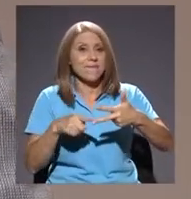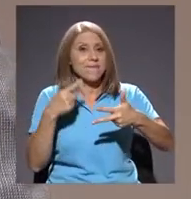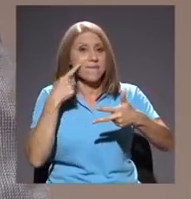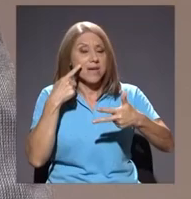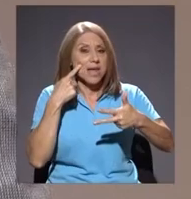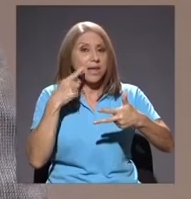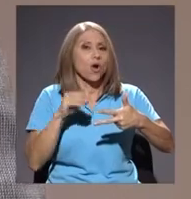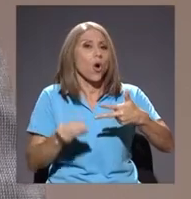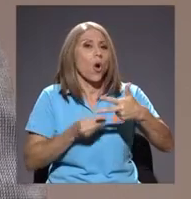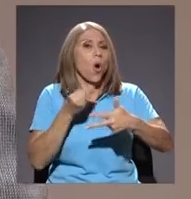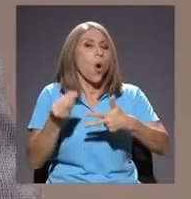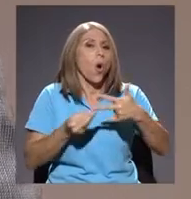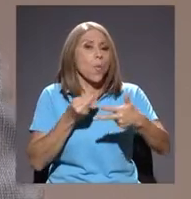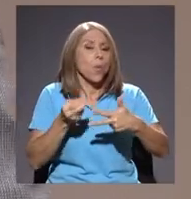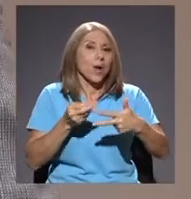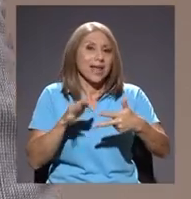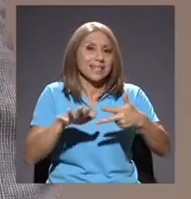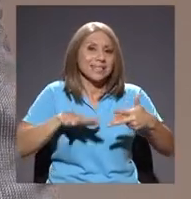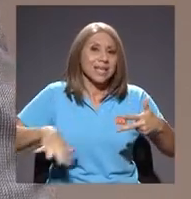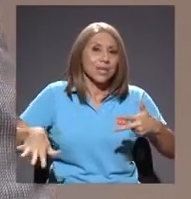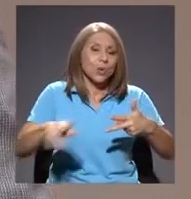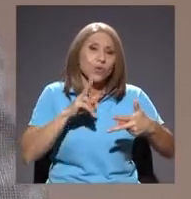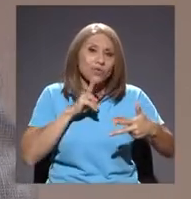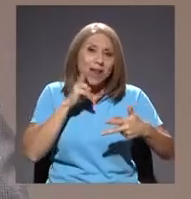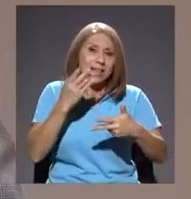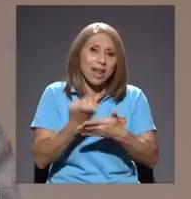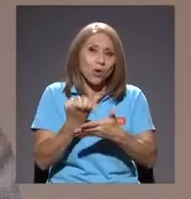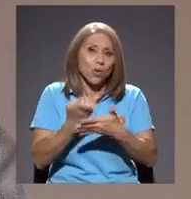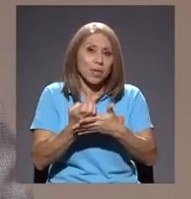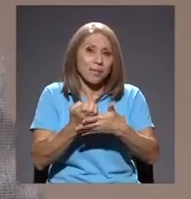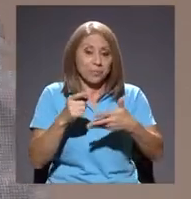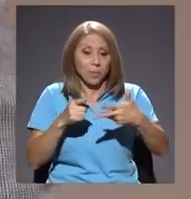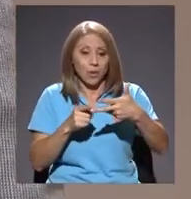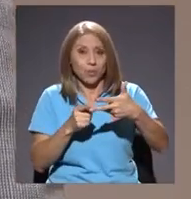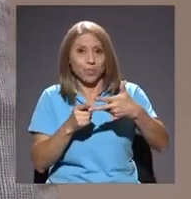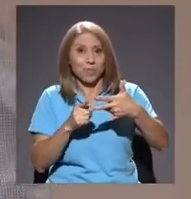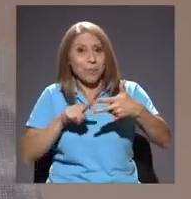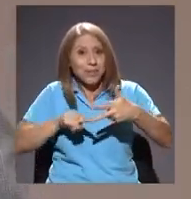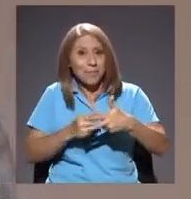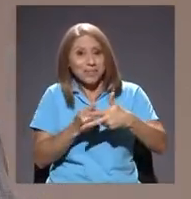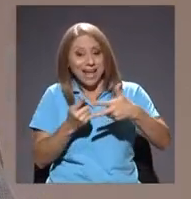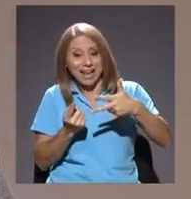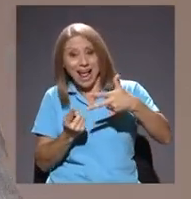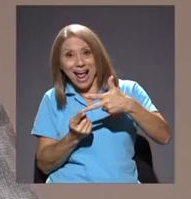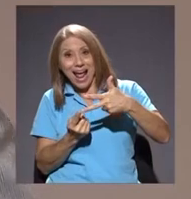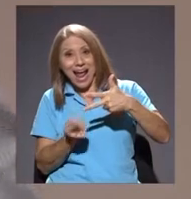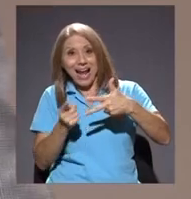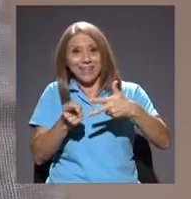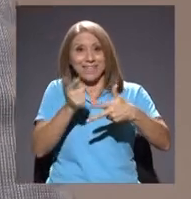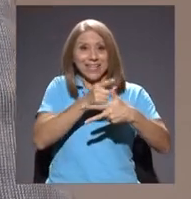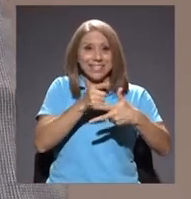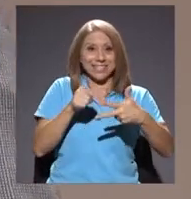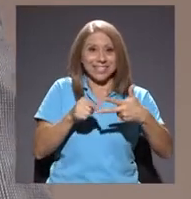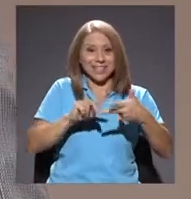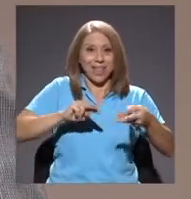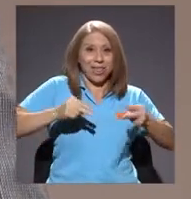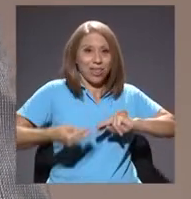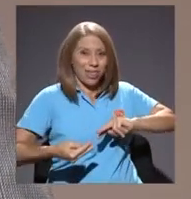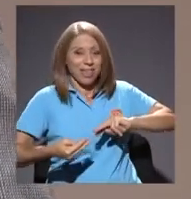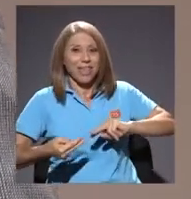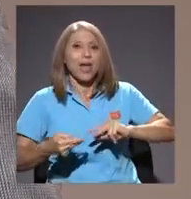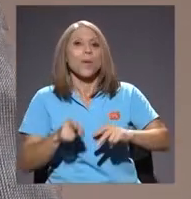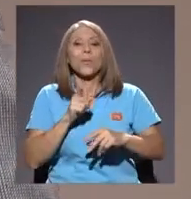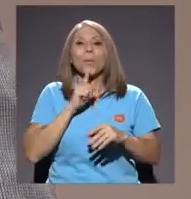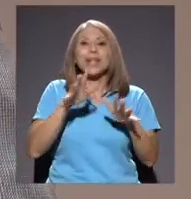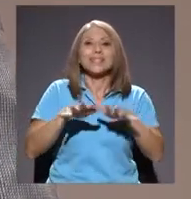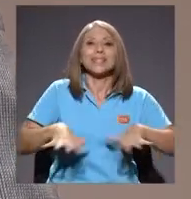parte del sector real de la economía bueno para hacerlo bien vamos entonces vamos a empezar por la parte del sectorial de la economía en